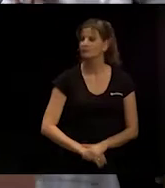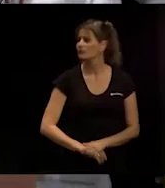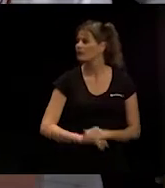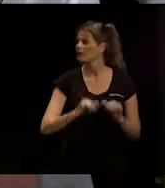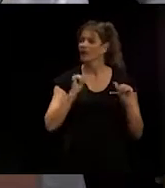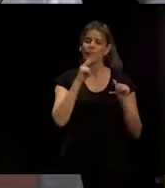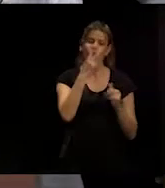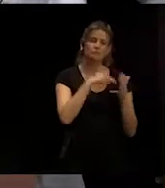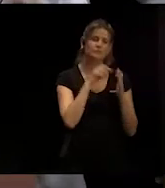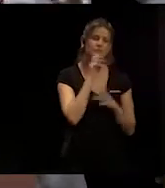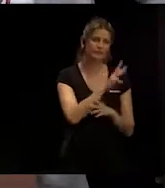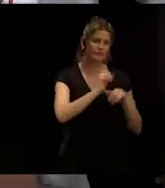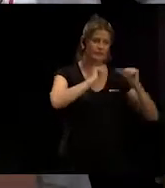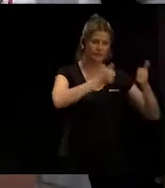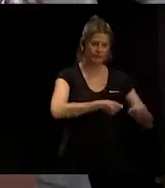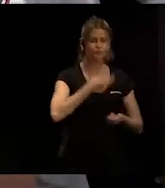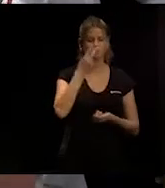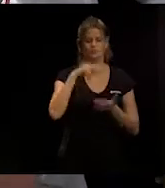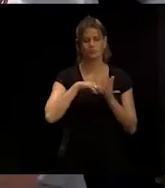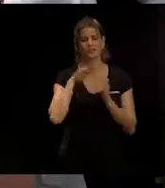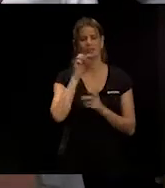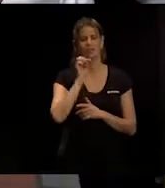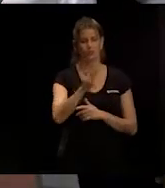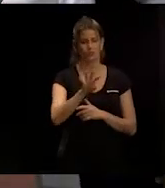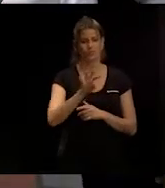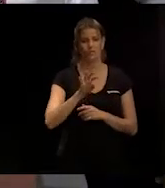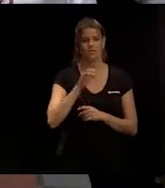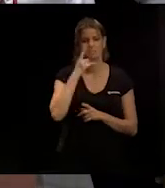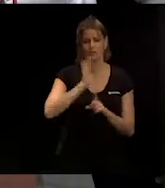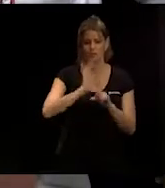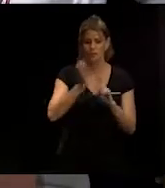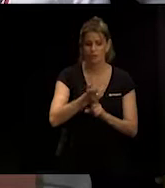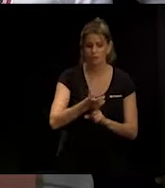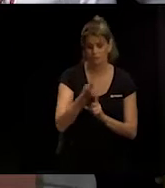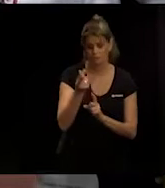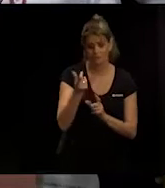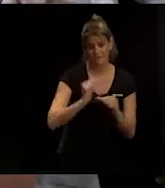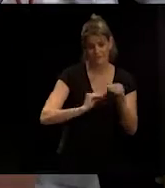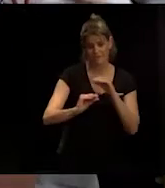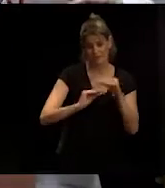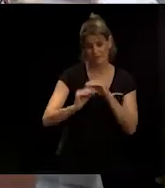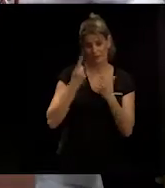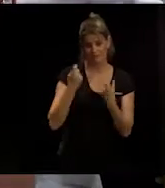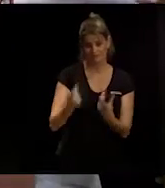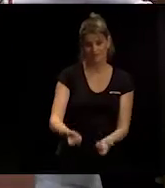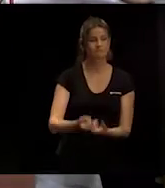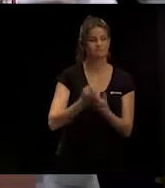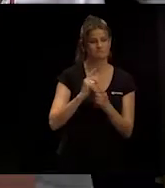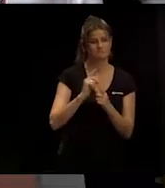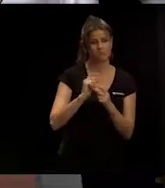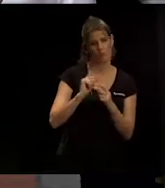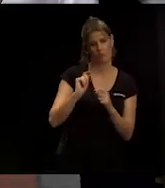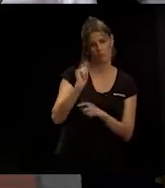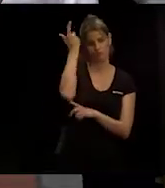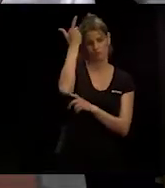proyecto en 2013. En 2014 encontramos, por fortuna, la financiación. Se continuó con la